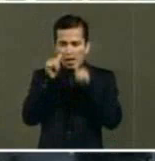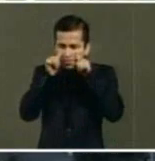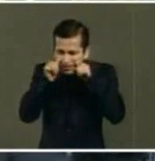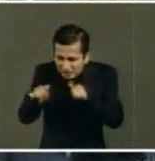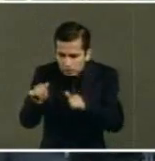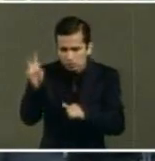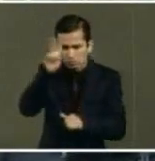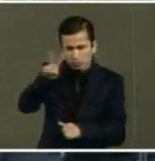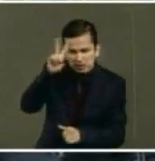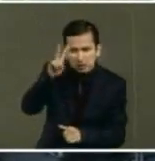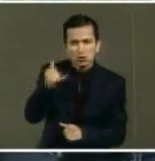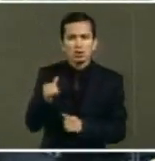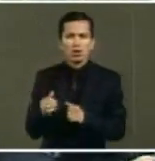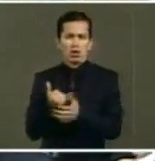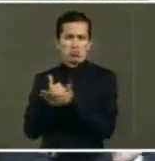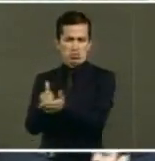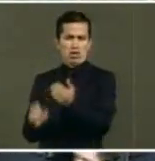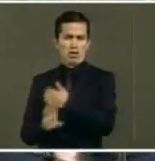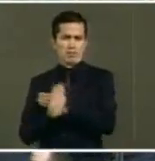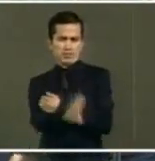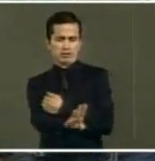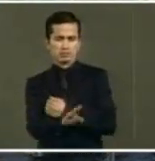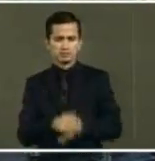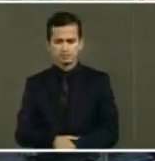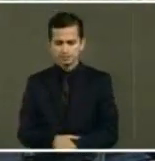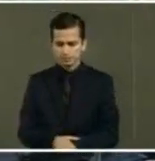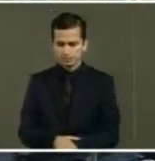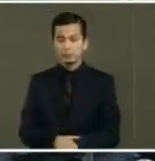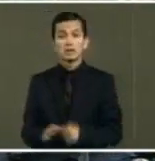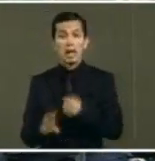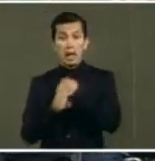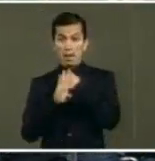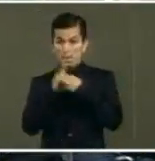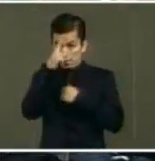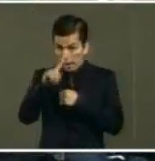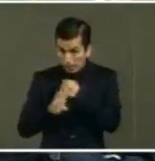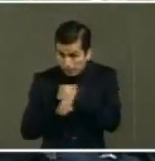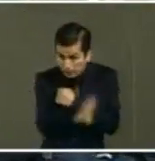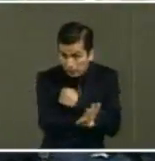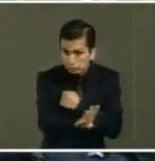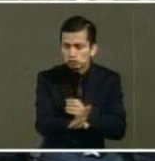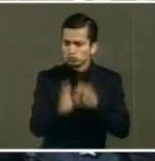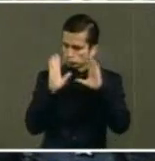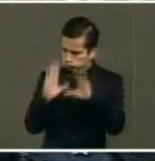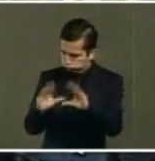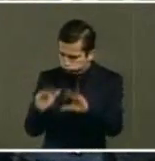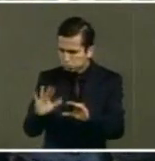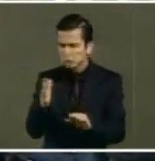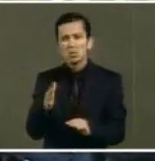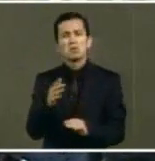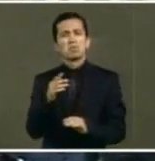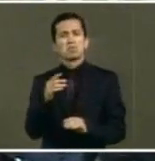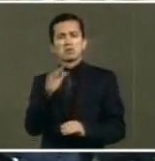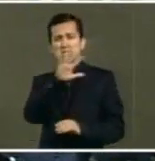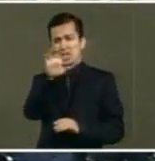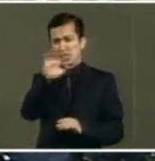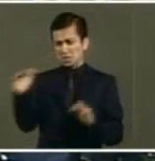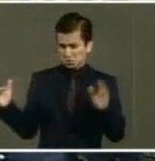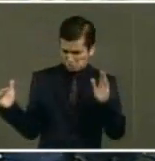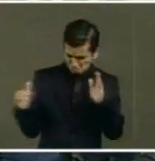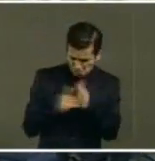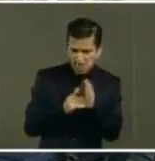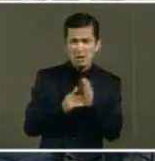mundo. En acciones preventivas se ha capacitado a más de 500,000 de promotores Nueva Vida, entre